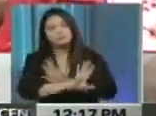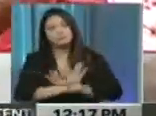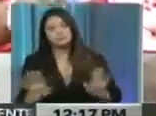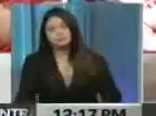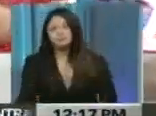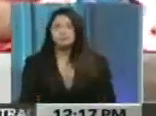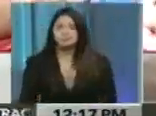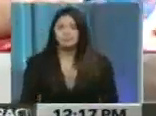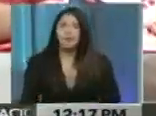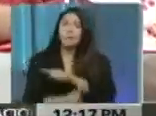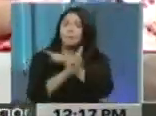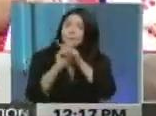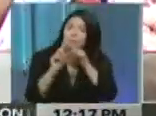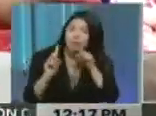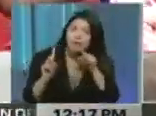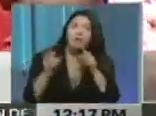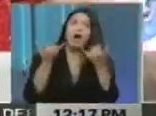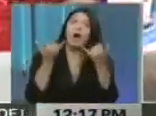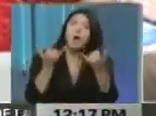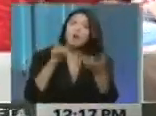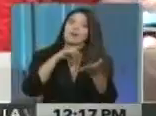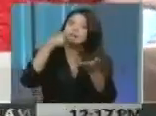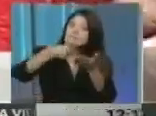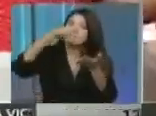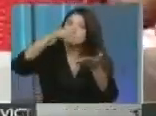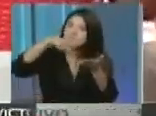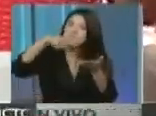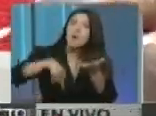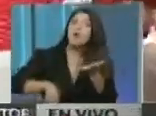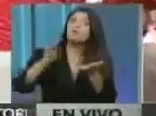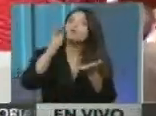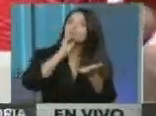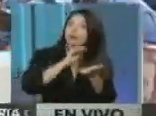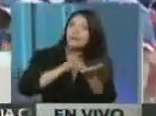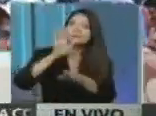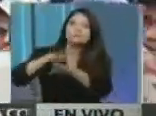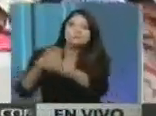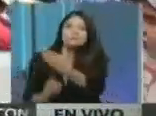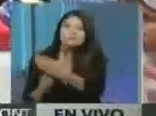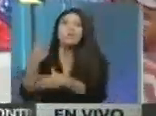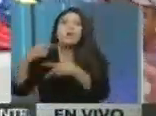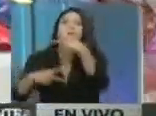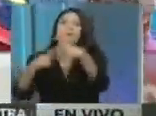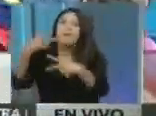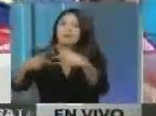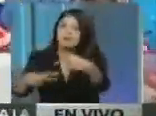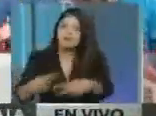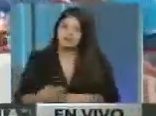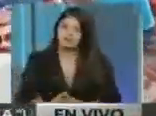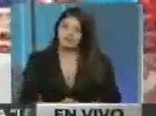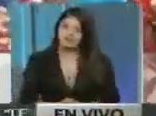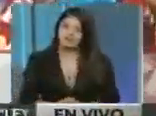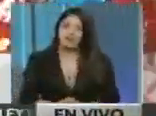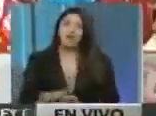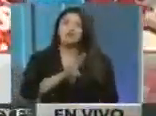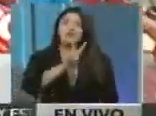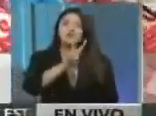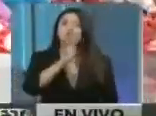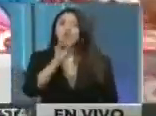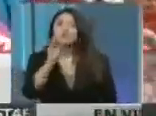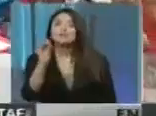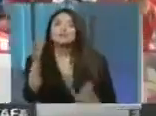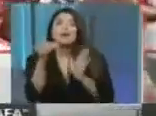Ahora tuvieron que recoger las firmas para solicitar la activación del proceso. Eran